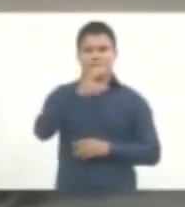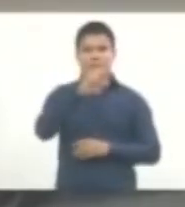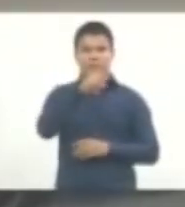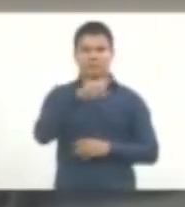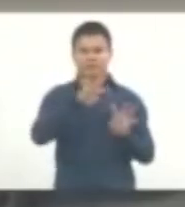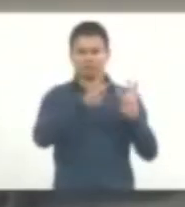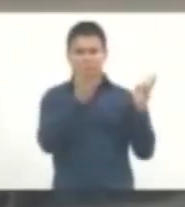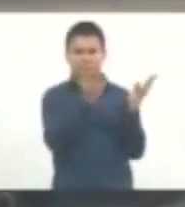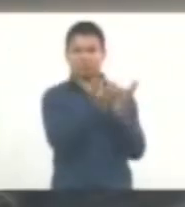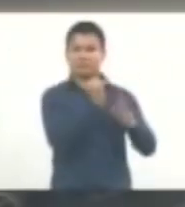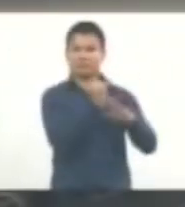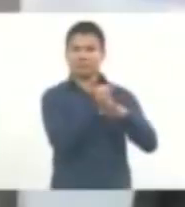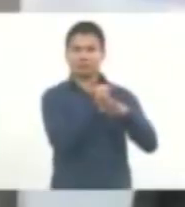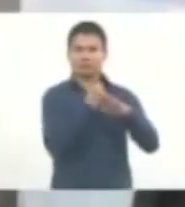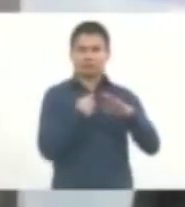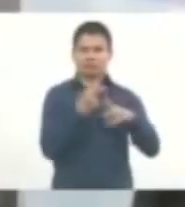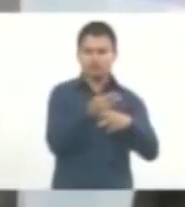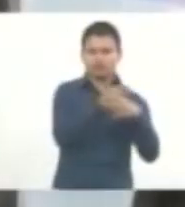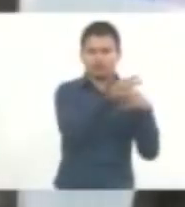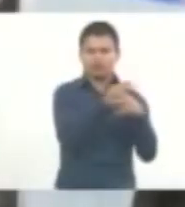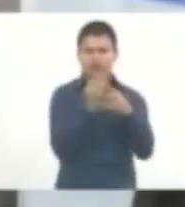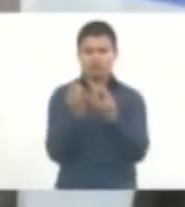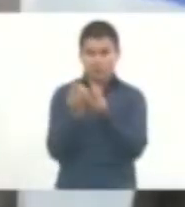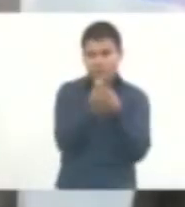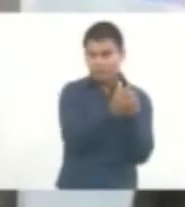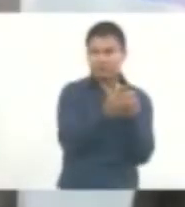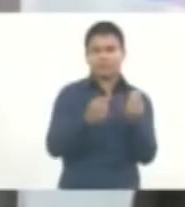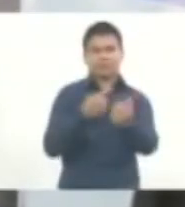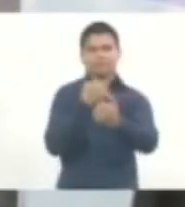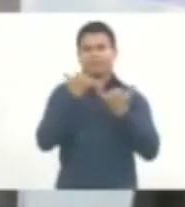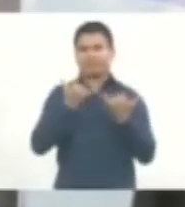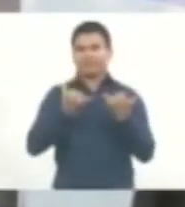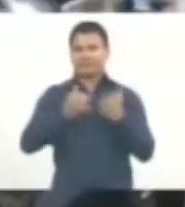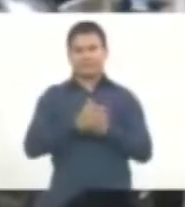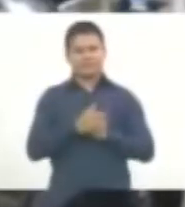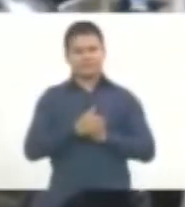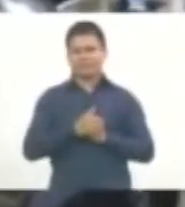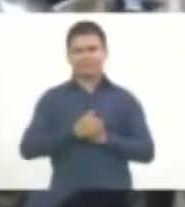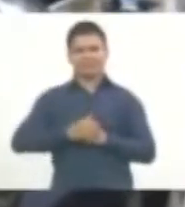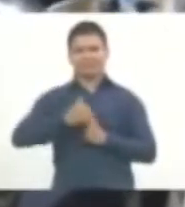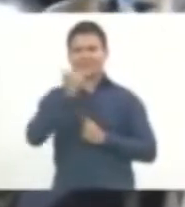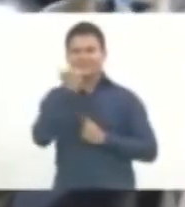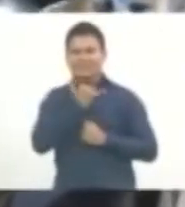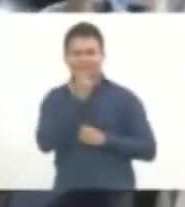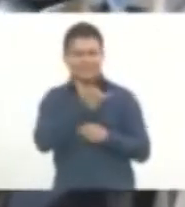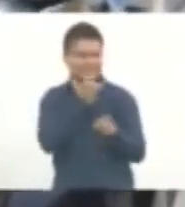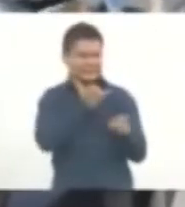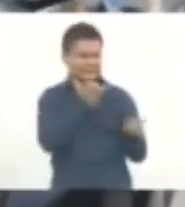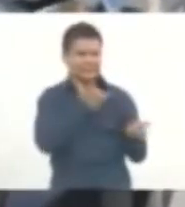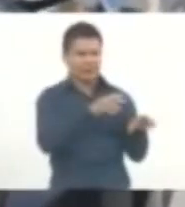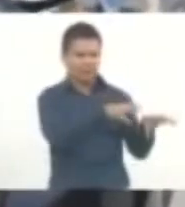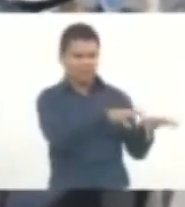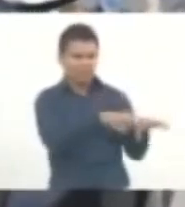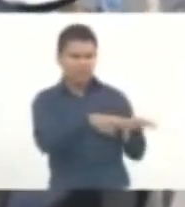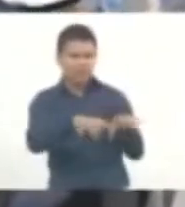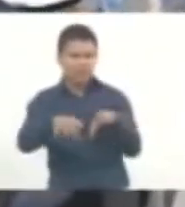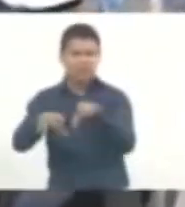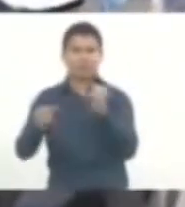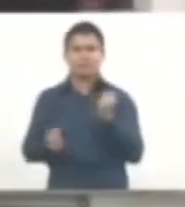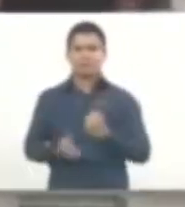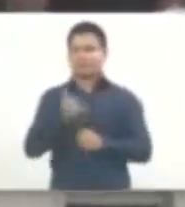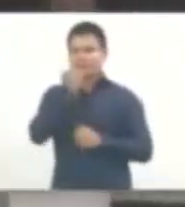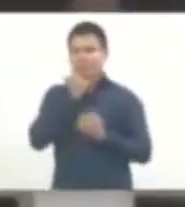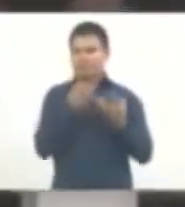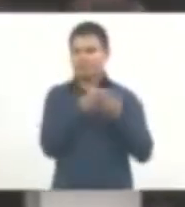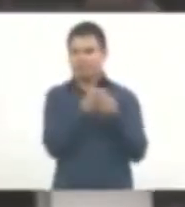internos de las cárceles del país. Está aprobado hasta la saciedad el maridazgo existente entre algunos de sus miembros con criminales de la peor